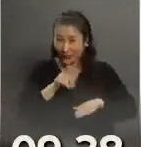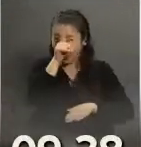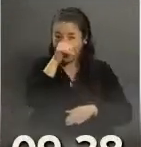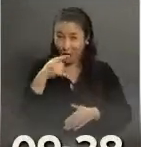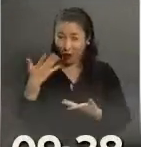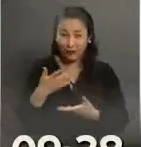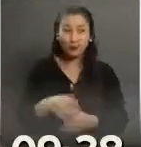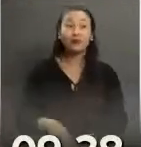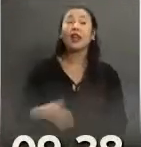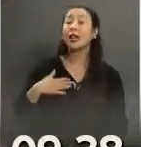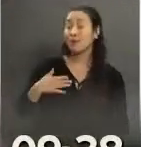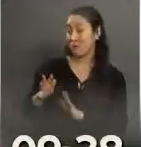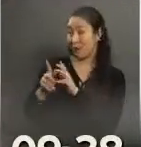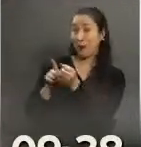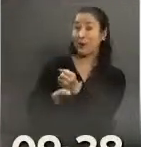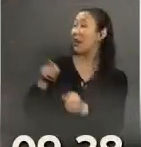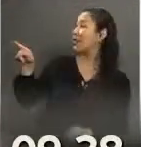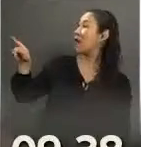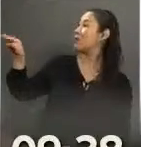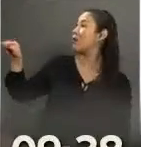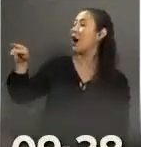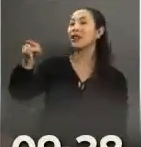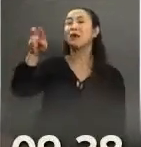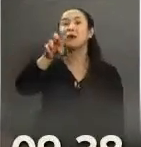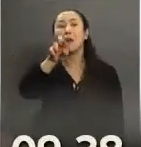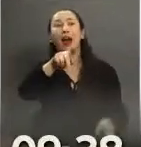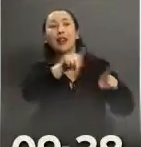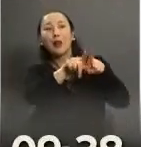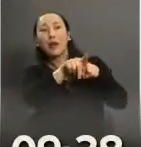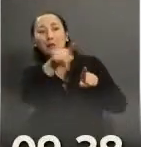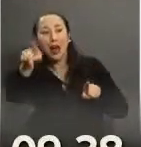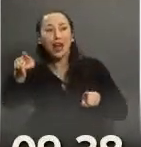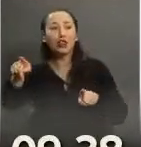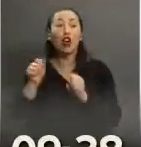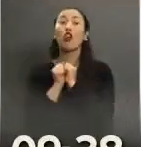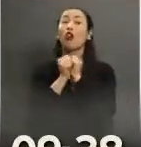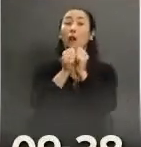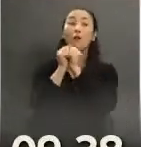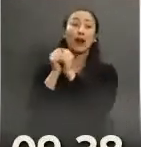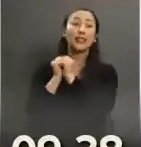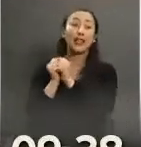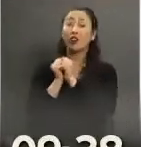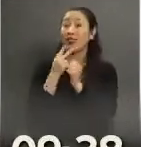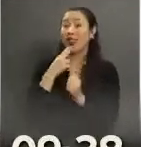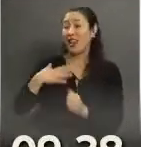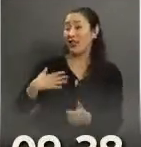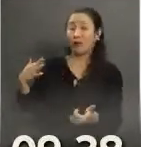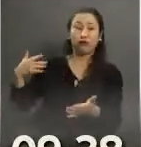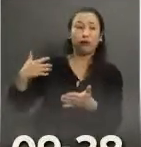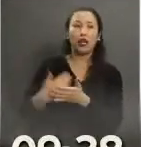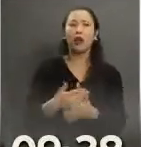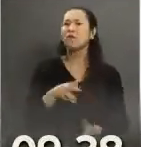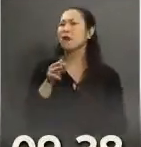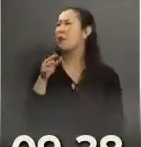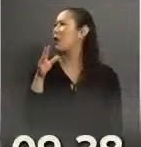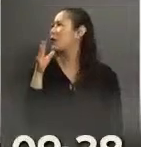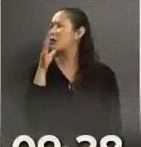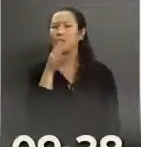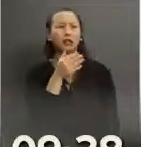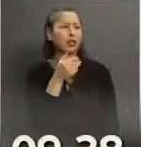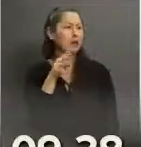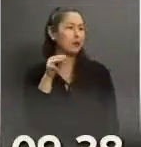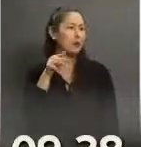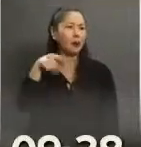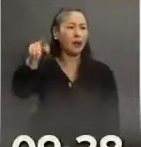mi familia, ahí está mi viejo, está mi vieja, está mi hermano por ahí, están compañeros de toda una vida, mi madre no sé dónde está por ahí.